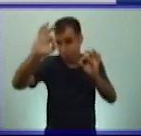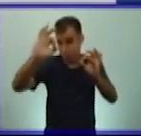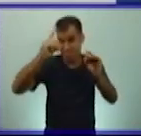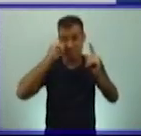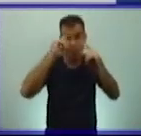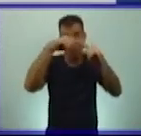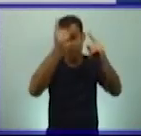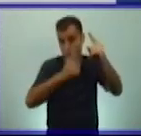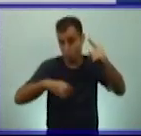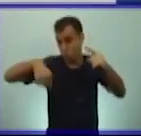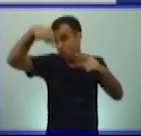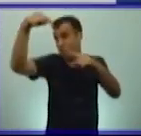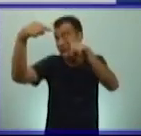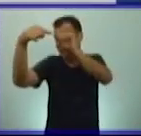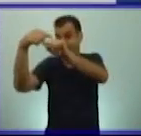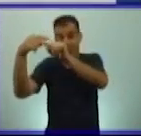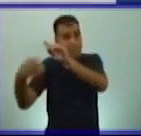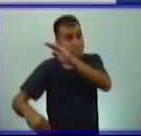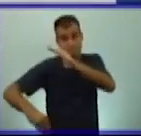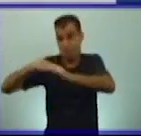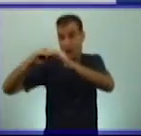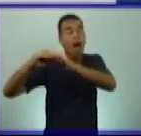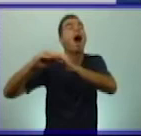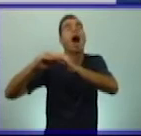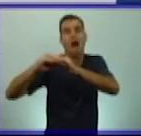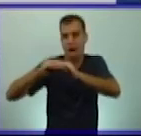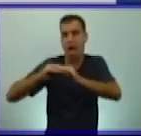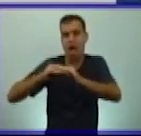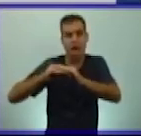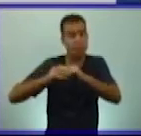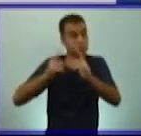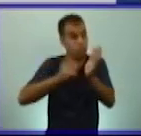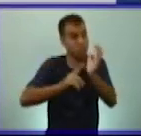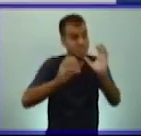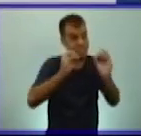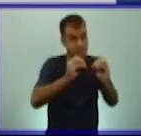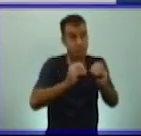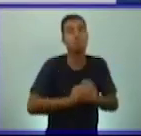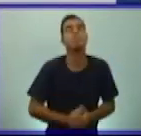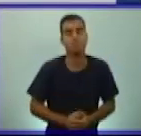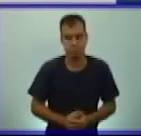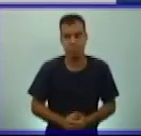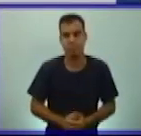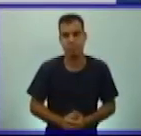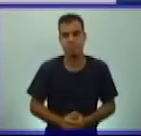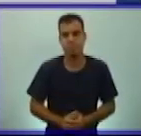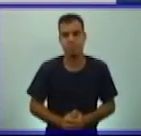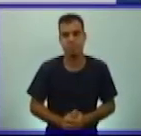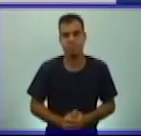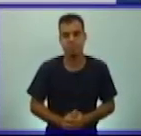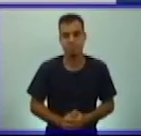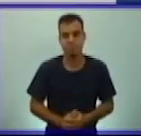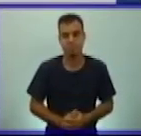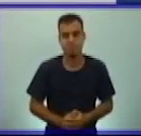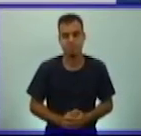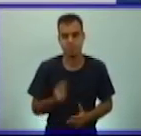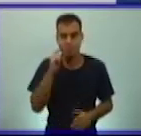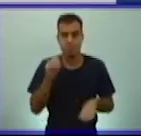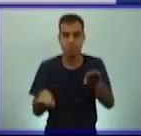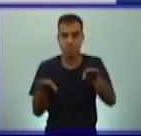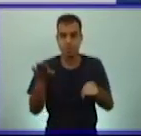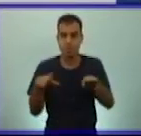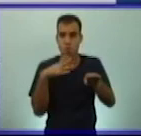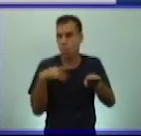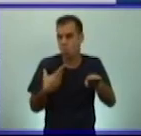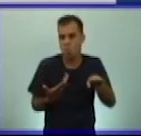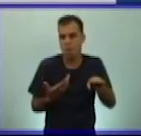equilibrio. Exactamente lo relacionado con la corriente eléctrica. Y aparecen estas relaciones de cuando la velocidad es